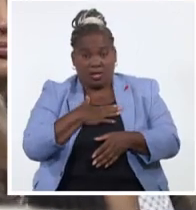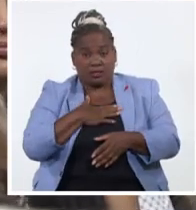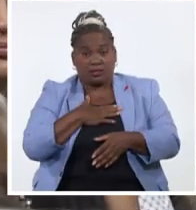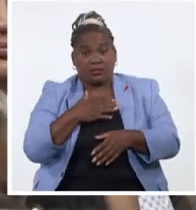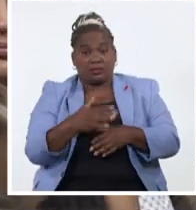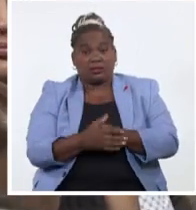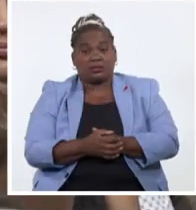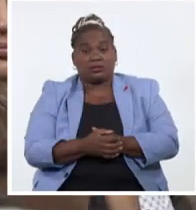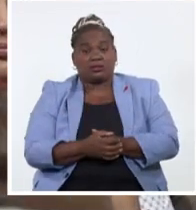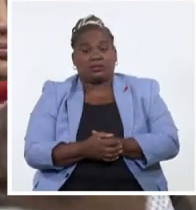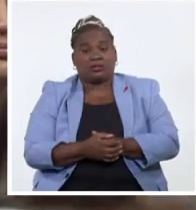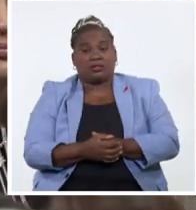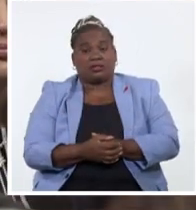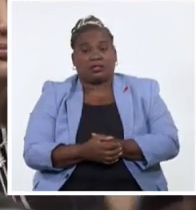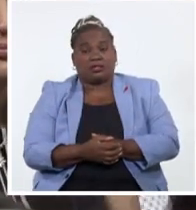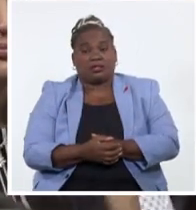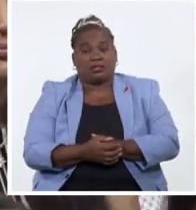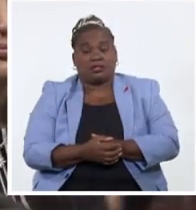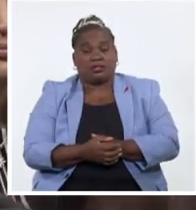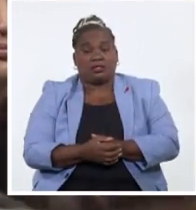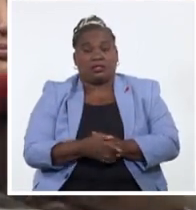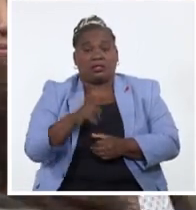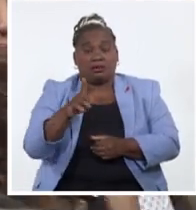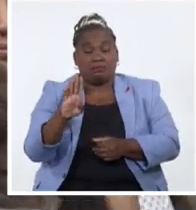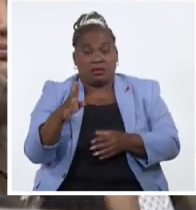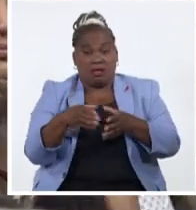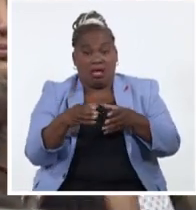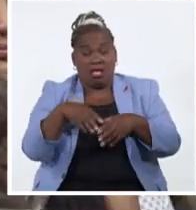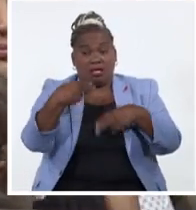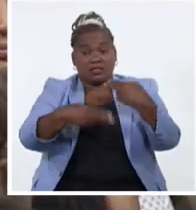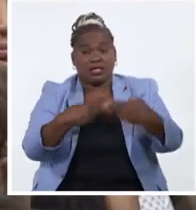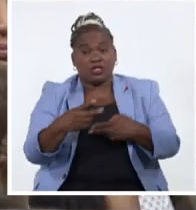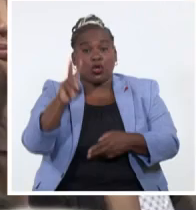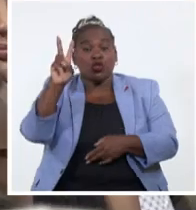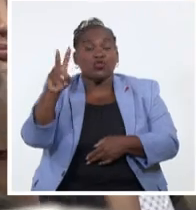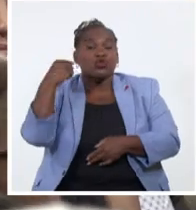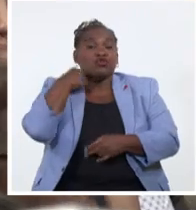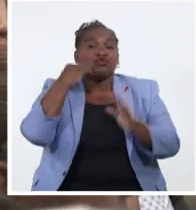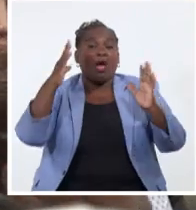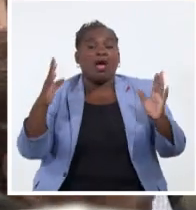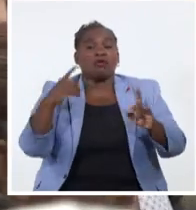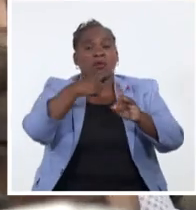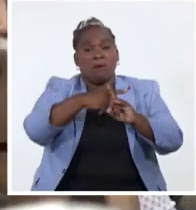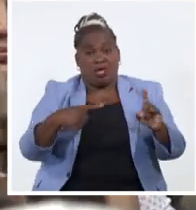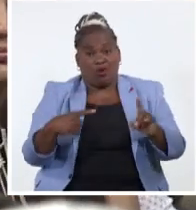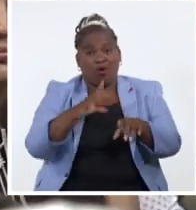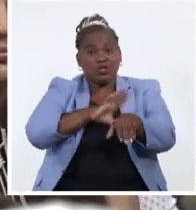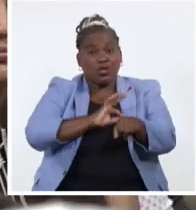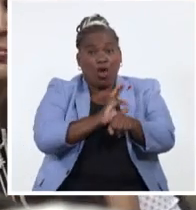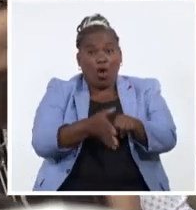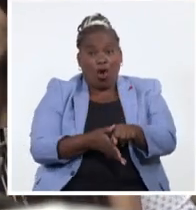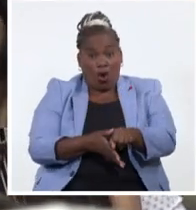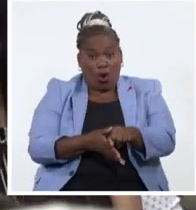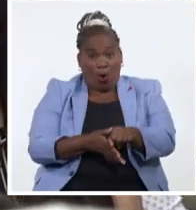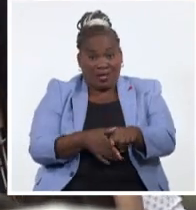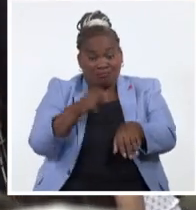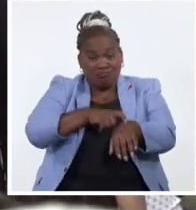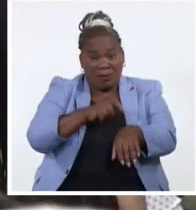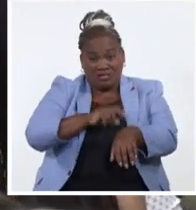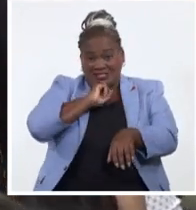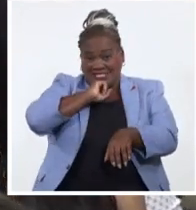arribó a barbado hace aproximadamente dos años y medio a consecuencia de la covid cuando la pandemia estaba en su peor momento